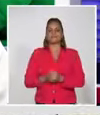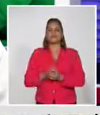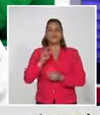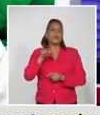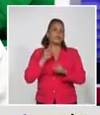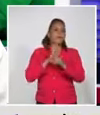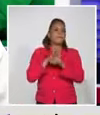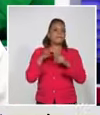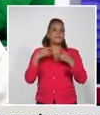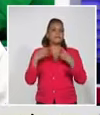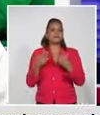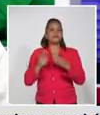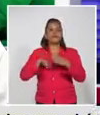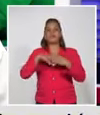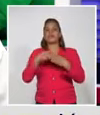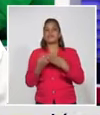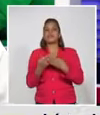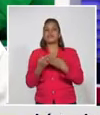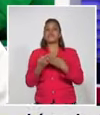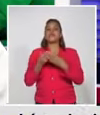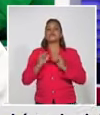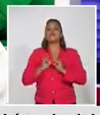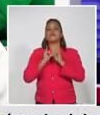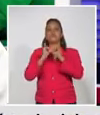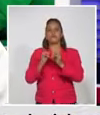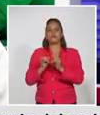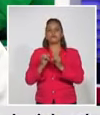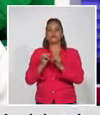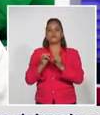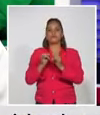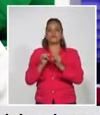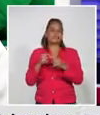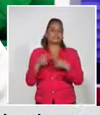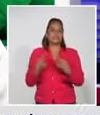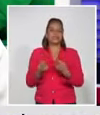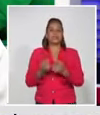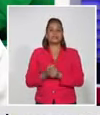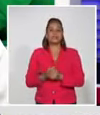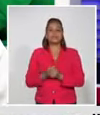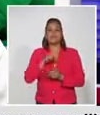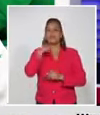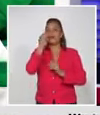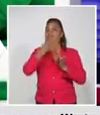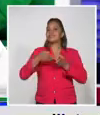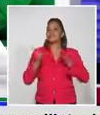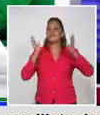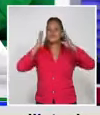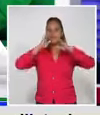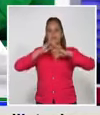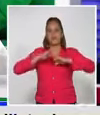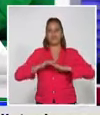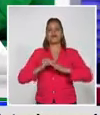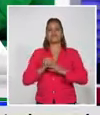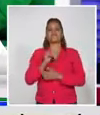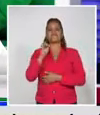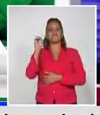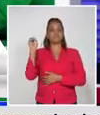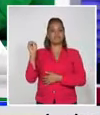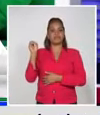comenzamos el día con la información de que no tenemos fallecidos